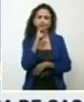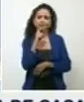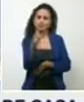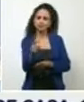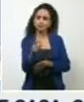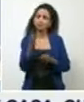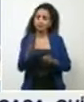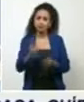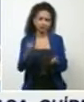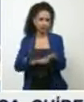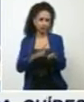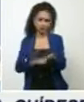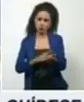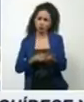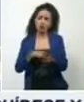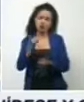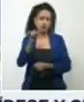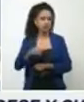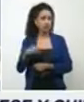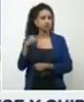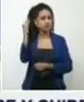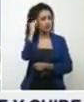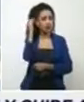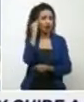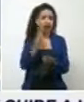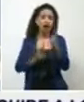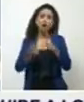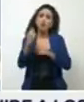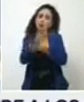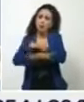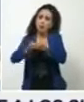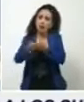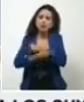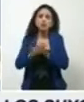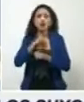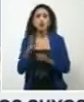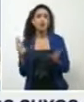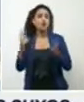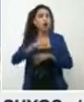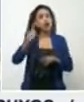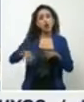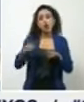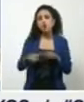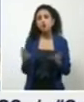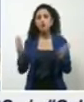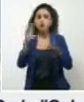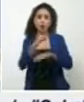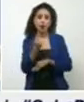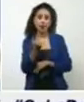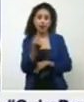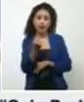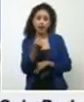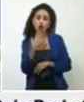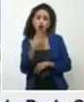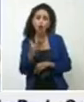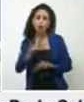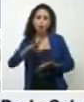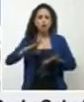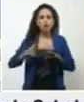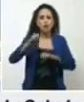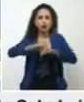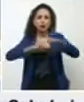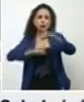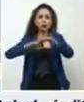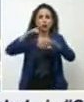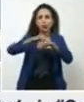allí en algunos de esos países de recursos, de estructura del sistema de salud, de